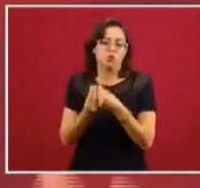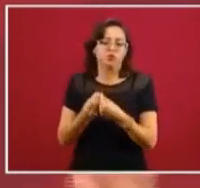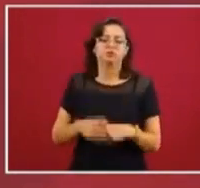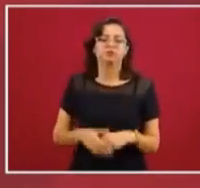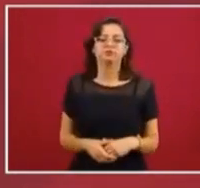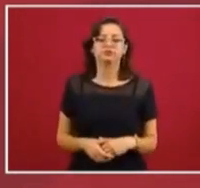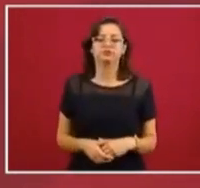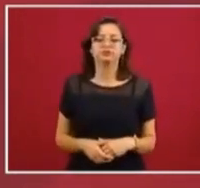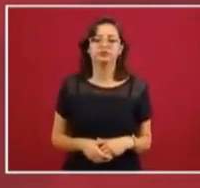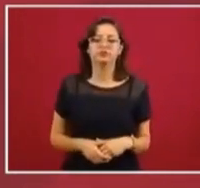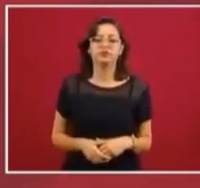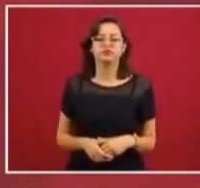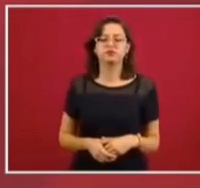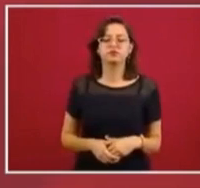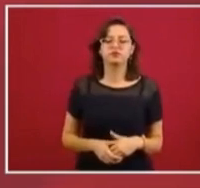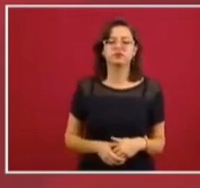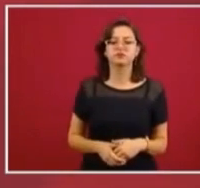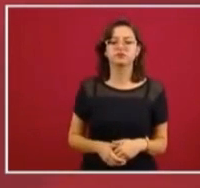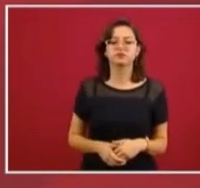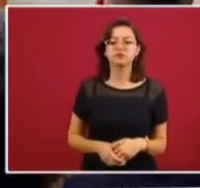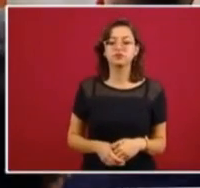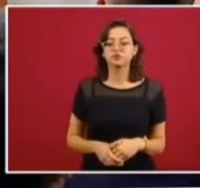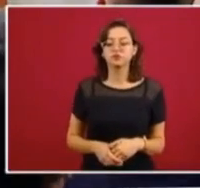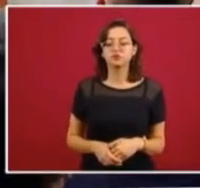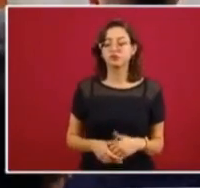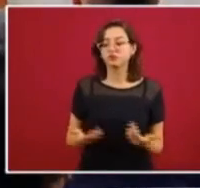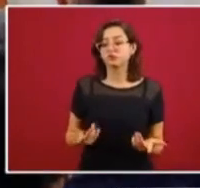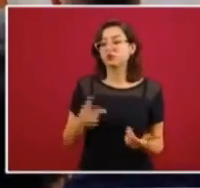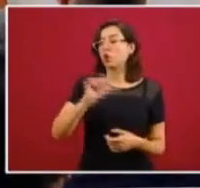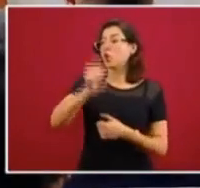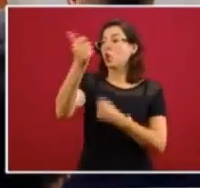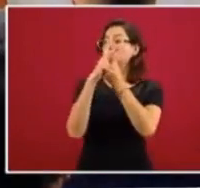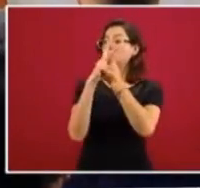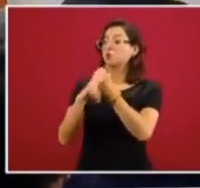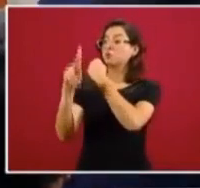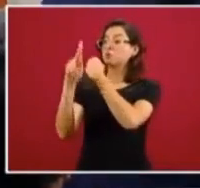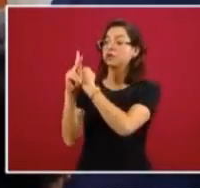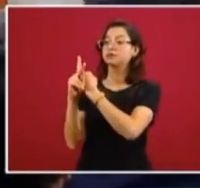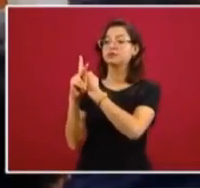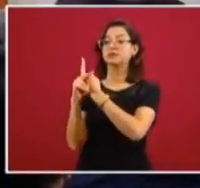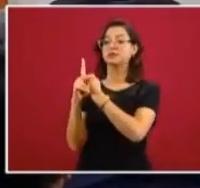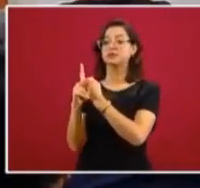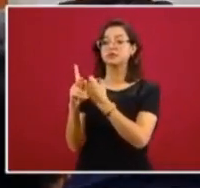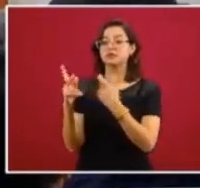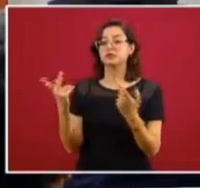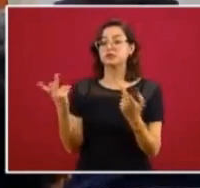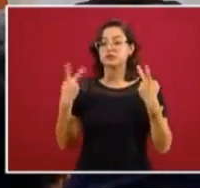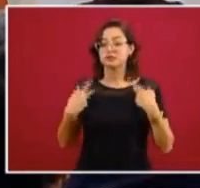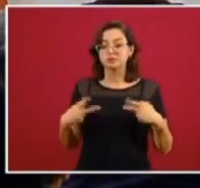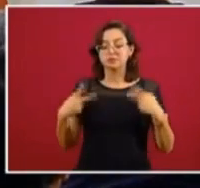etcétera. México no tiene todavía lo que tienen algunos otros países, que son personal de